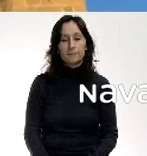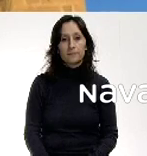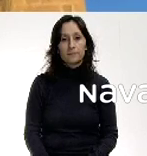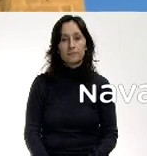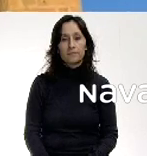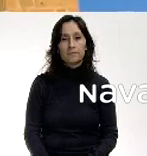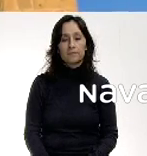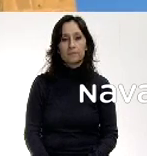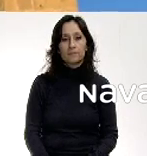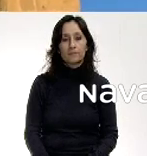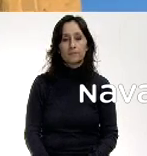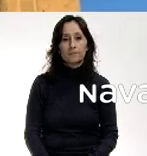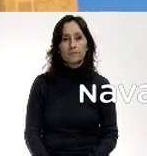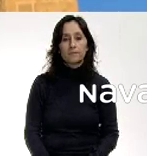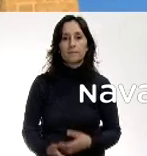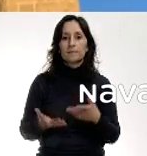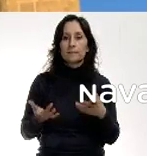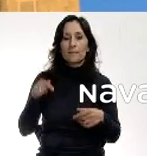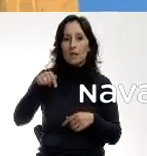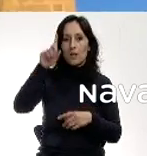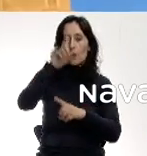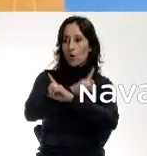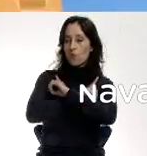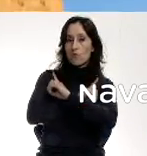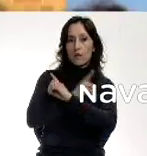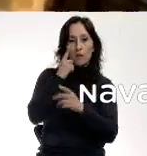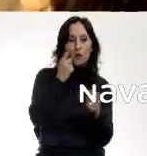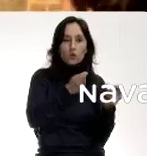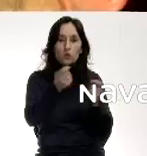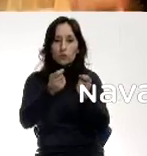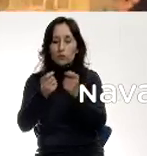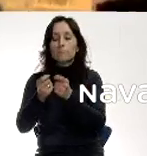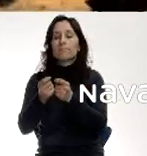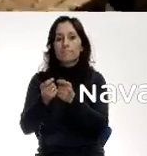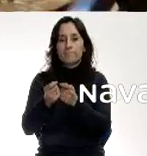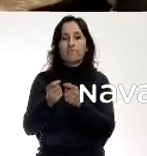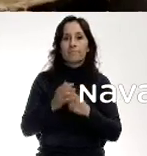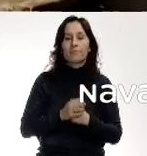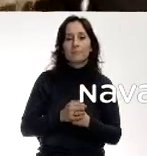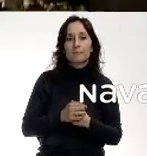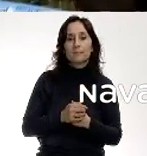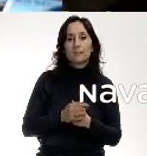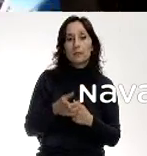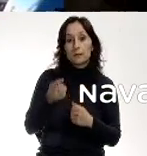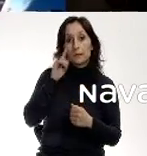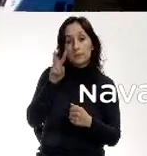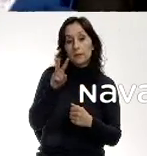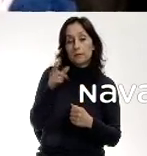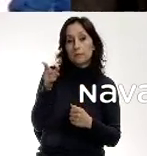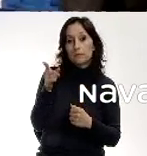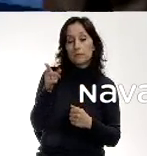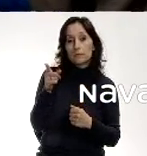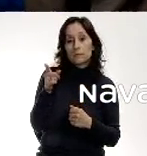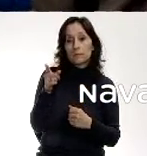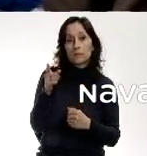Desde este lugar es donde el cuerpo de guardia estaba al acecho de Eso todo el que es, se acercaba, muy bien. ¿no? Mira, pues aquí aparecen, pues hemos elegido esta, que es